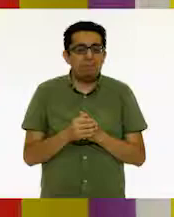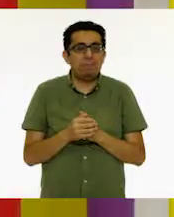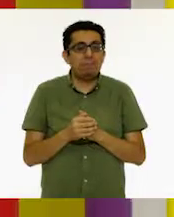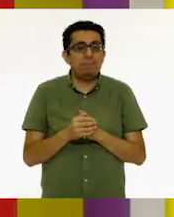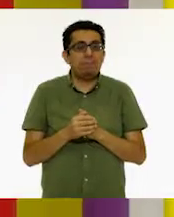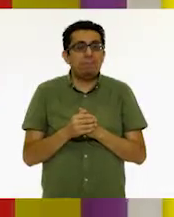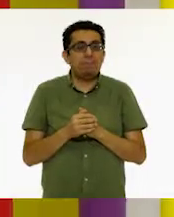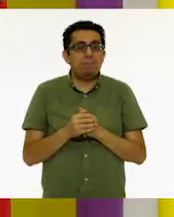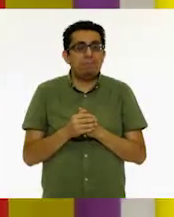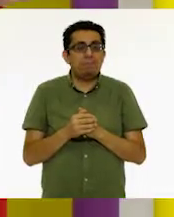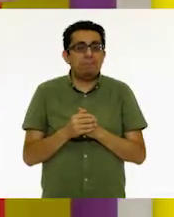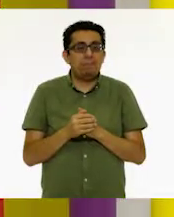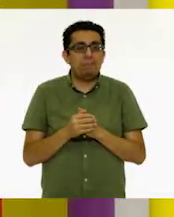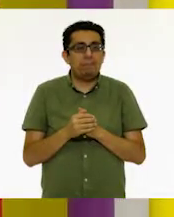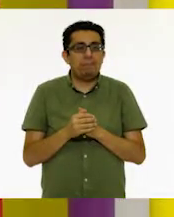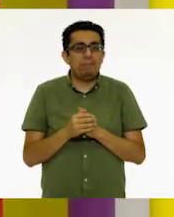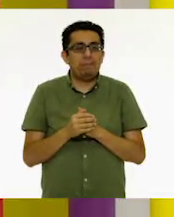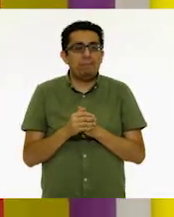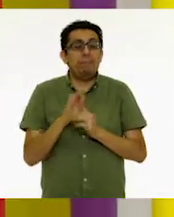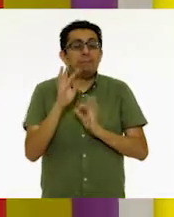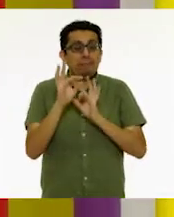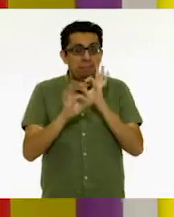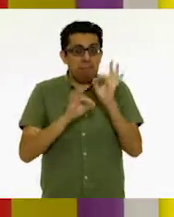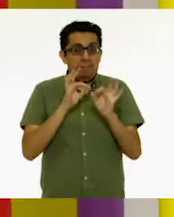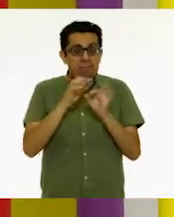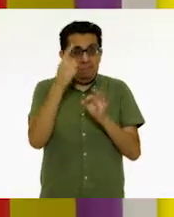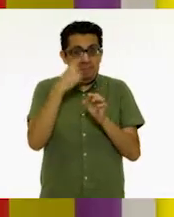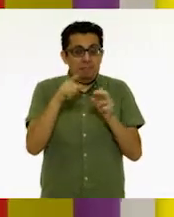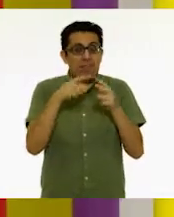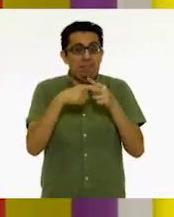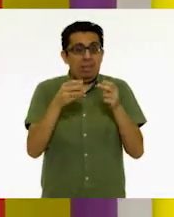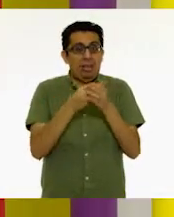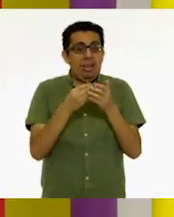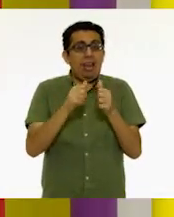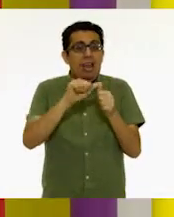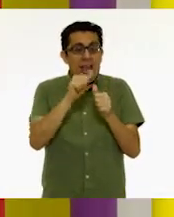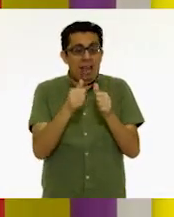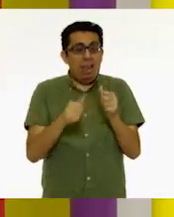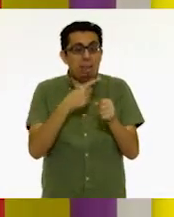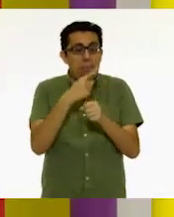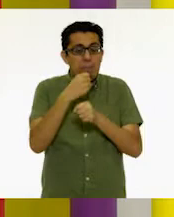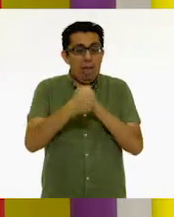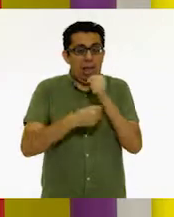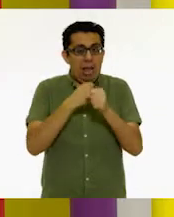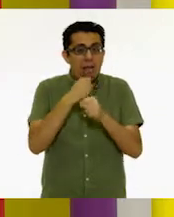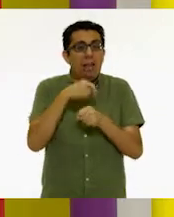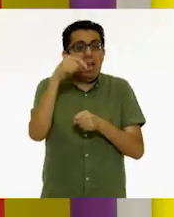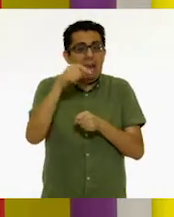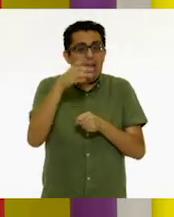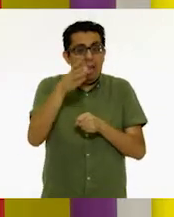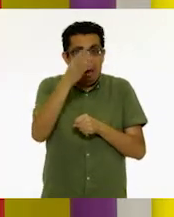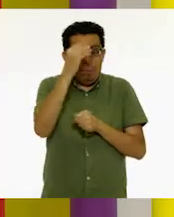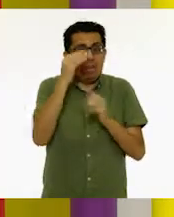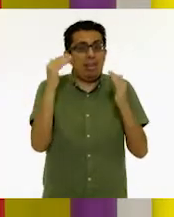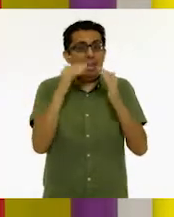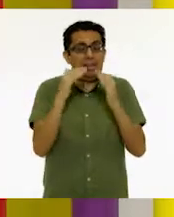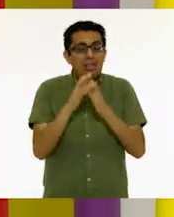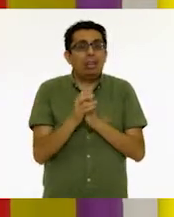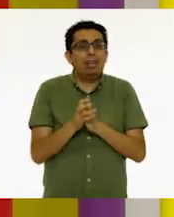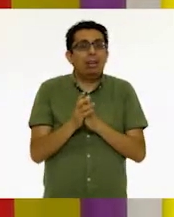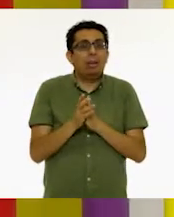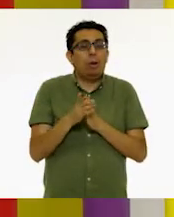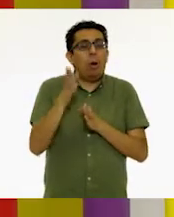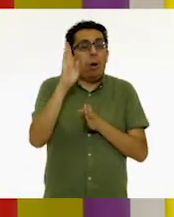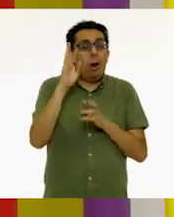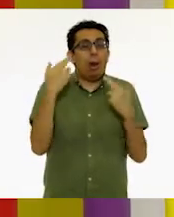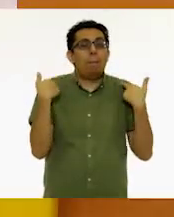estamos listas y listos para comenzar con nuestra clase de artes para el primer grado de primaria aquí en Aprende en Casa. ¡Hola, maestra